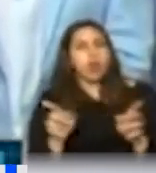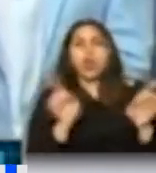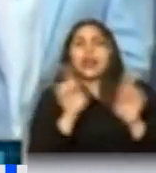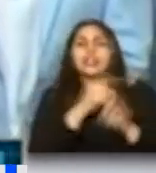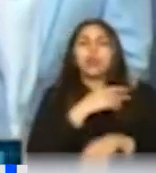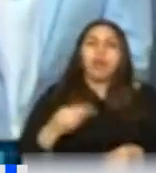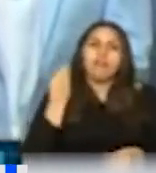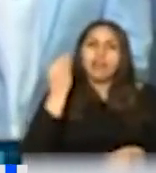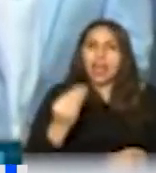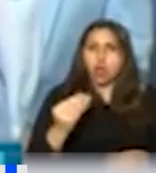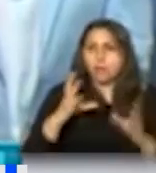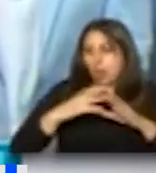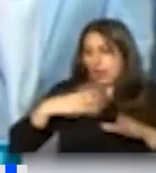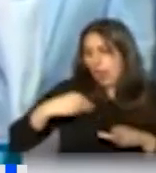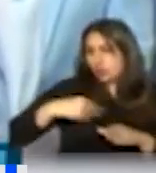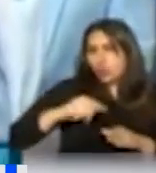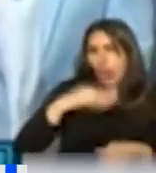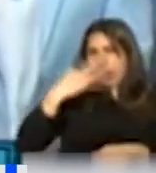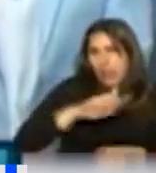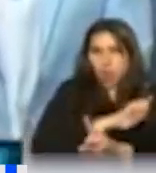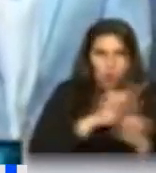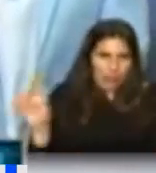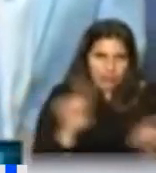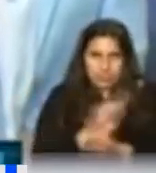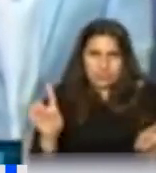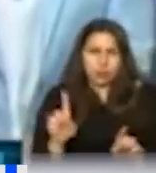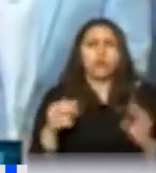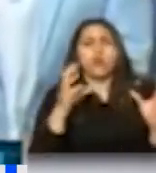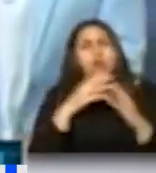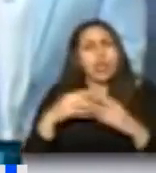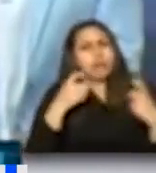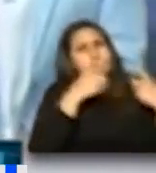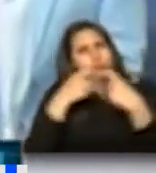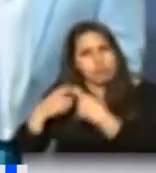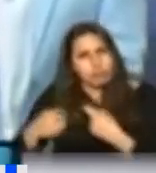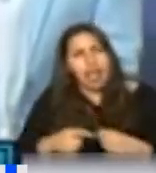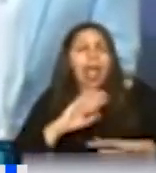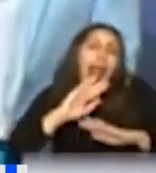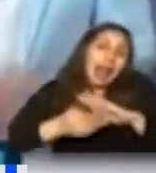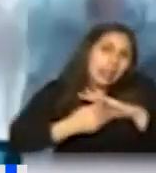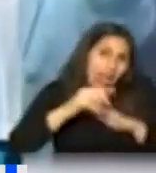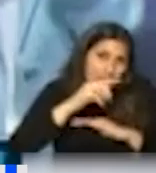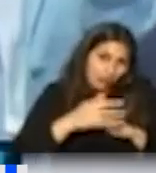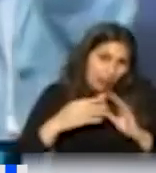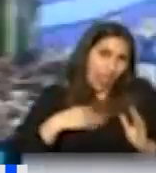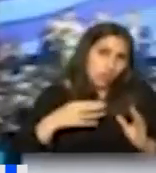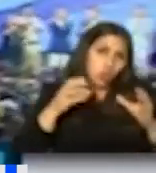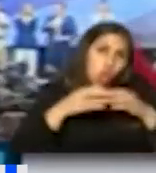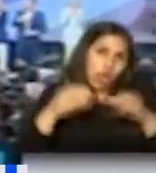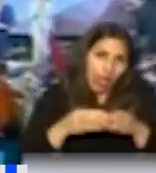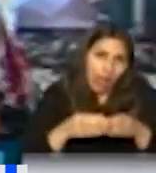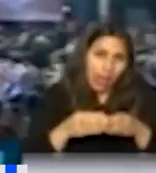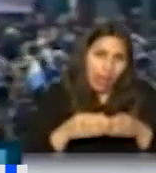un gobierno del Partido Nacional, es un gobierno multicolor encabezado por el Partido Nacional, que